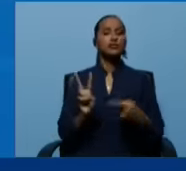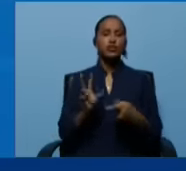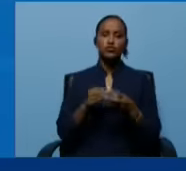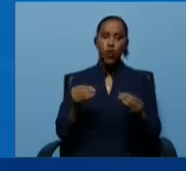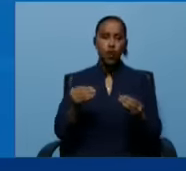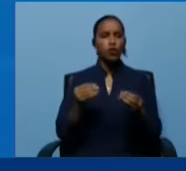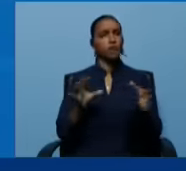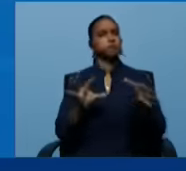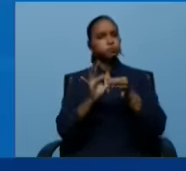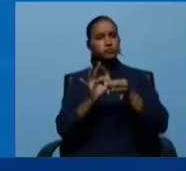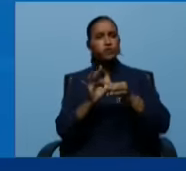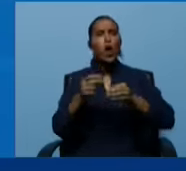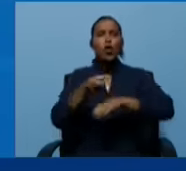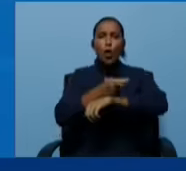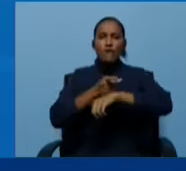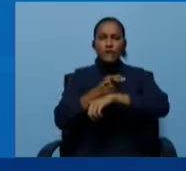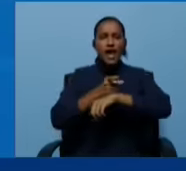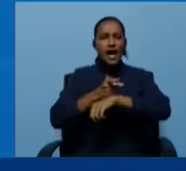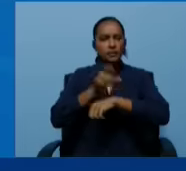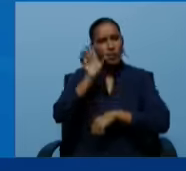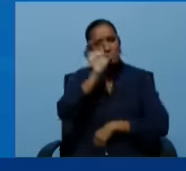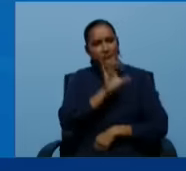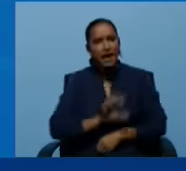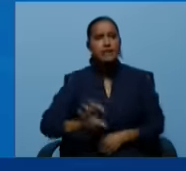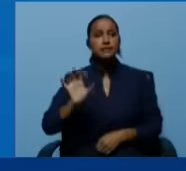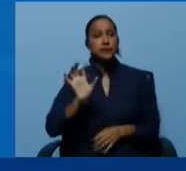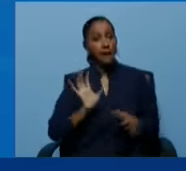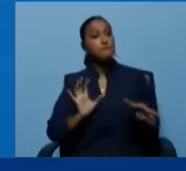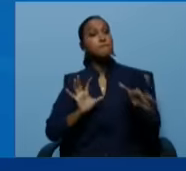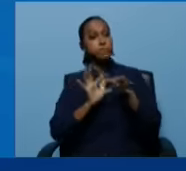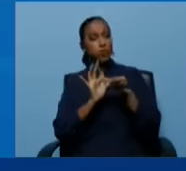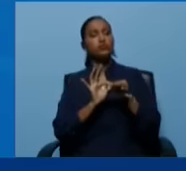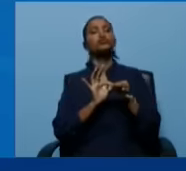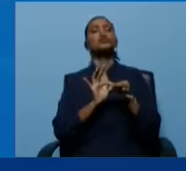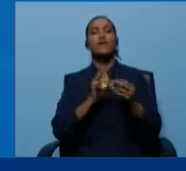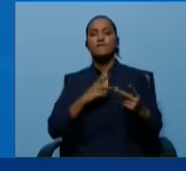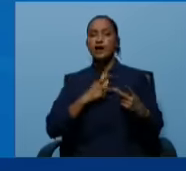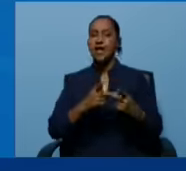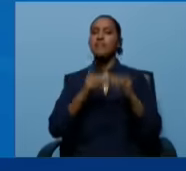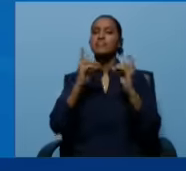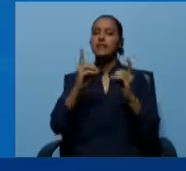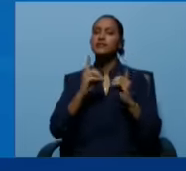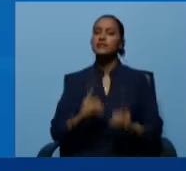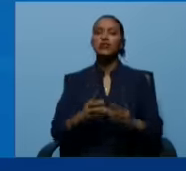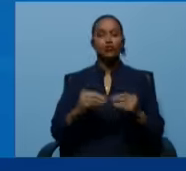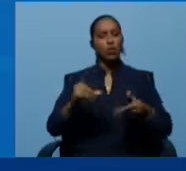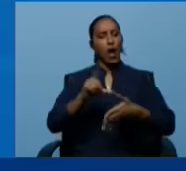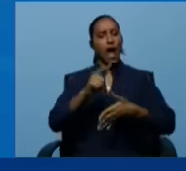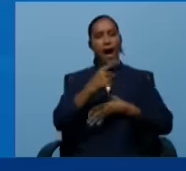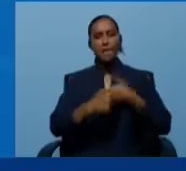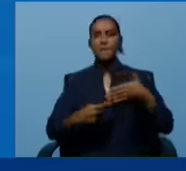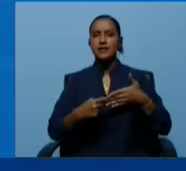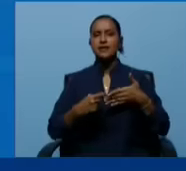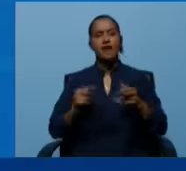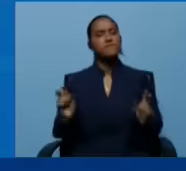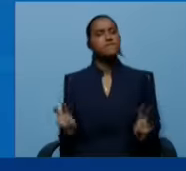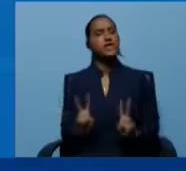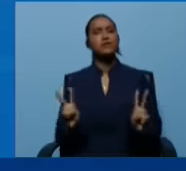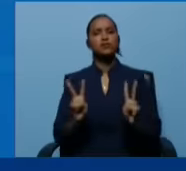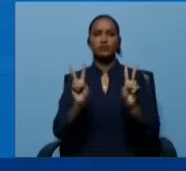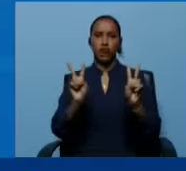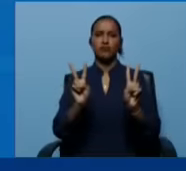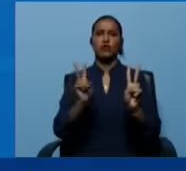pueblos, valientes y decididos de nuestra América, seguiremos avanzando victoriosos